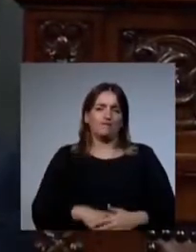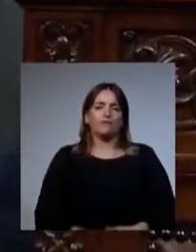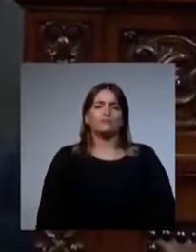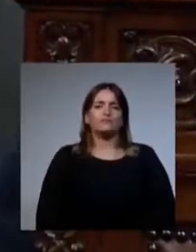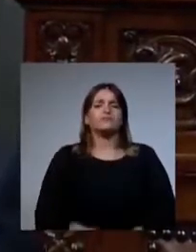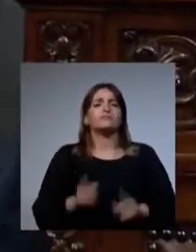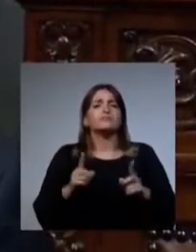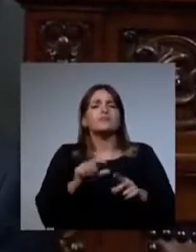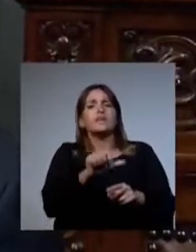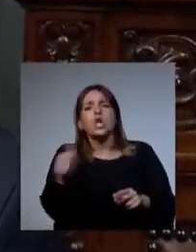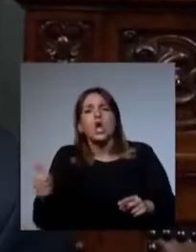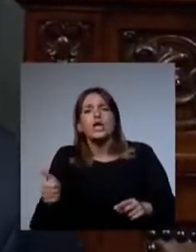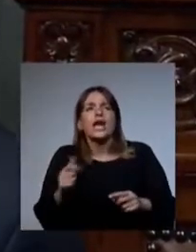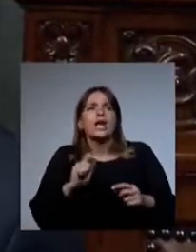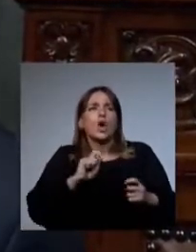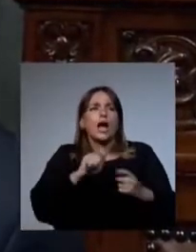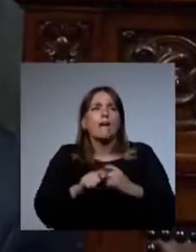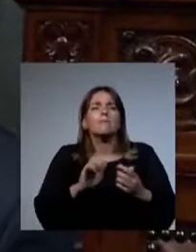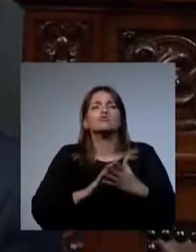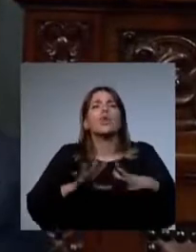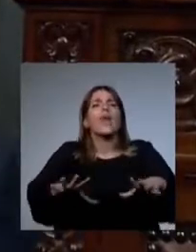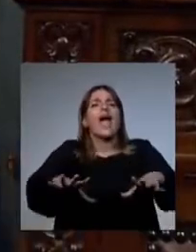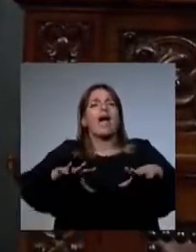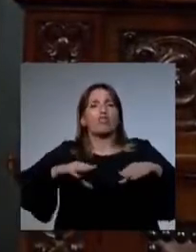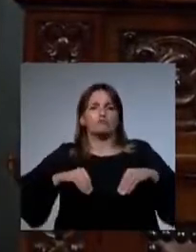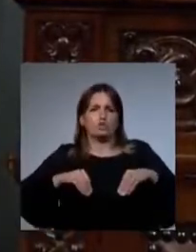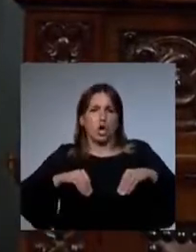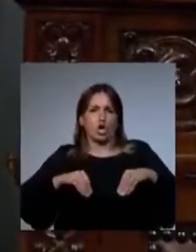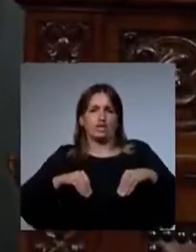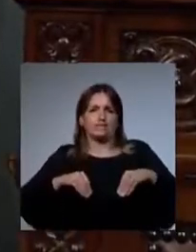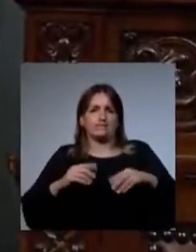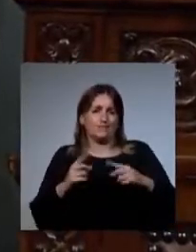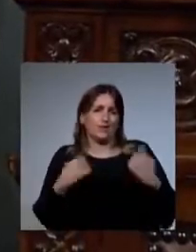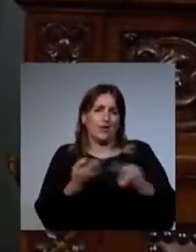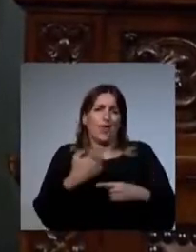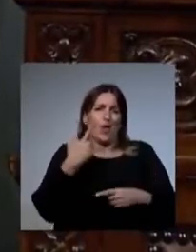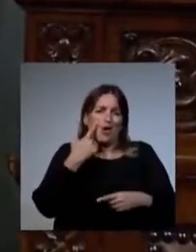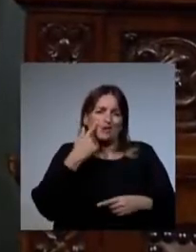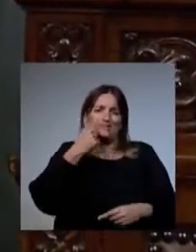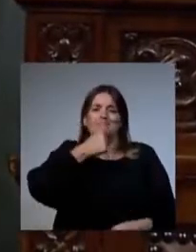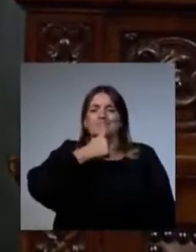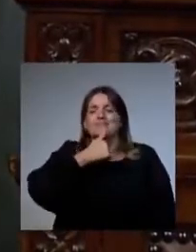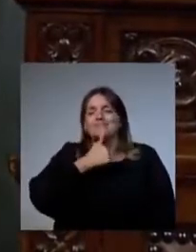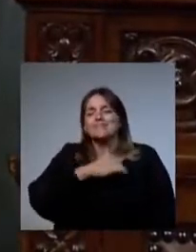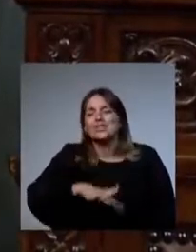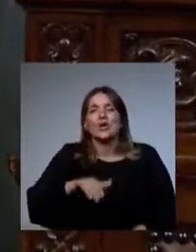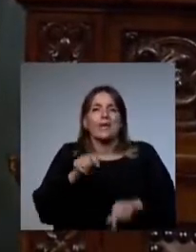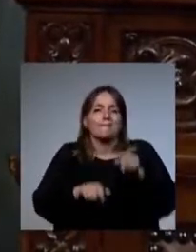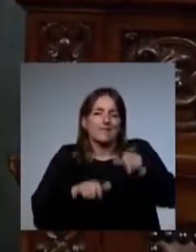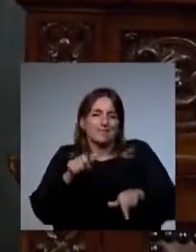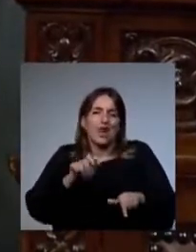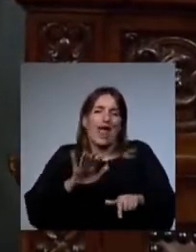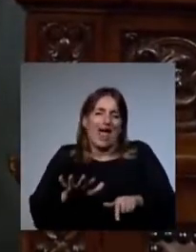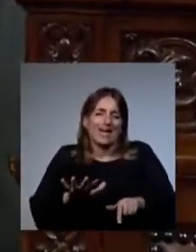Se lograron cambios en materia de adopciones. Todos conocemos historias al respecto.